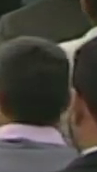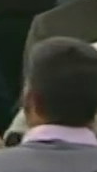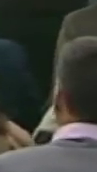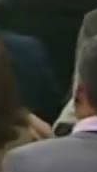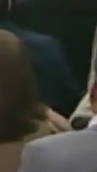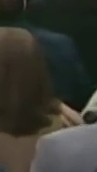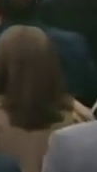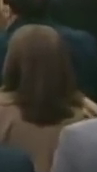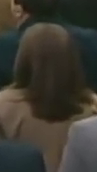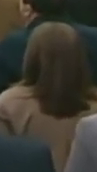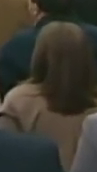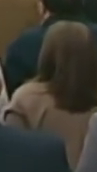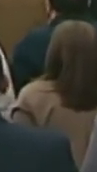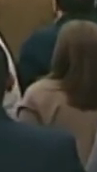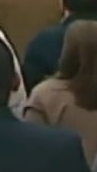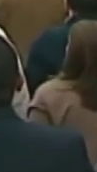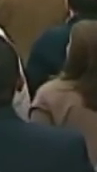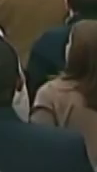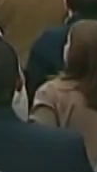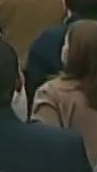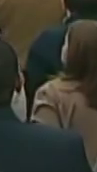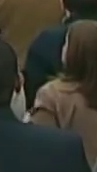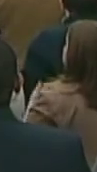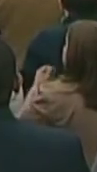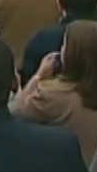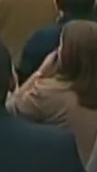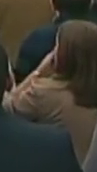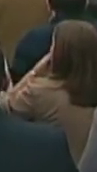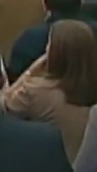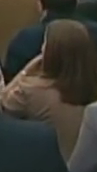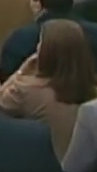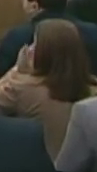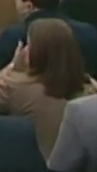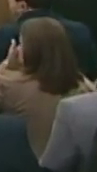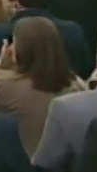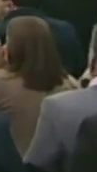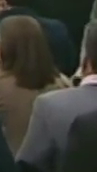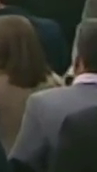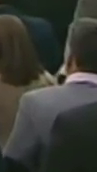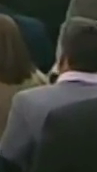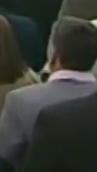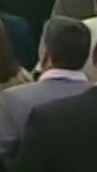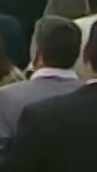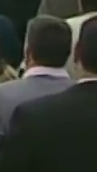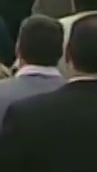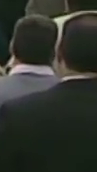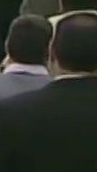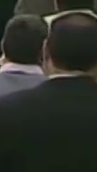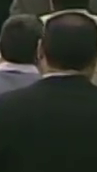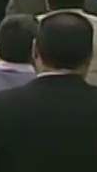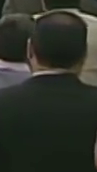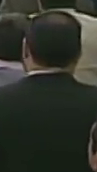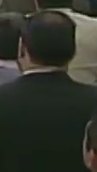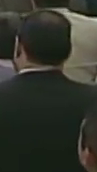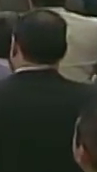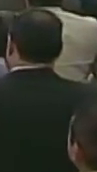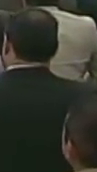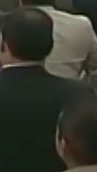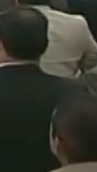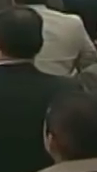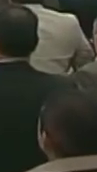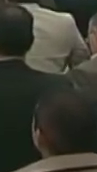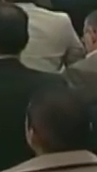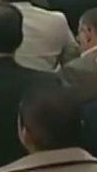el pasado lunes destacando que el quieres llevar este plan a todo el país destacando las 50 ciudades más